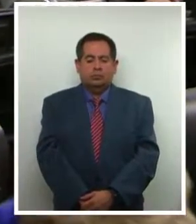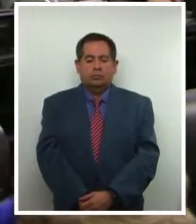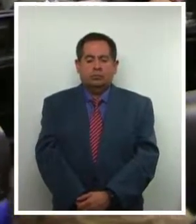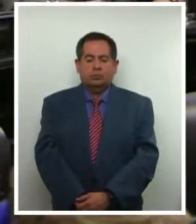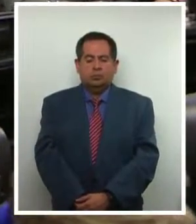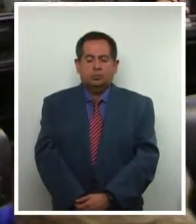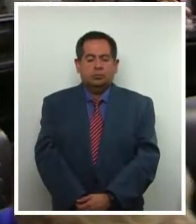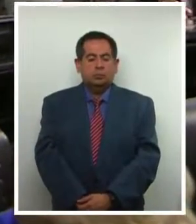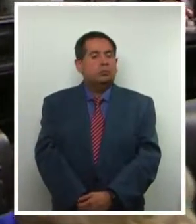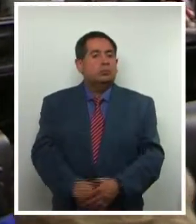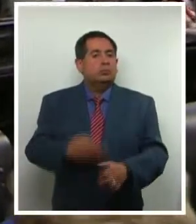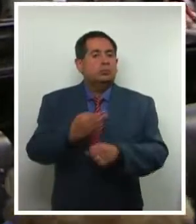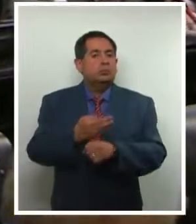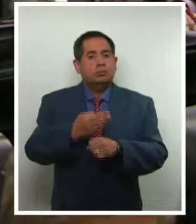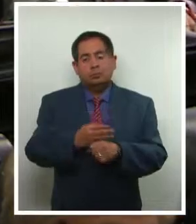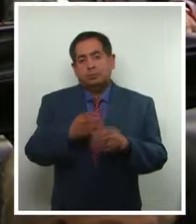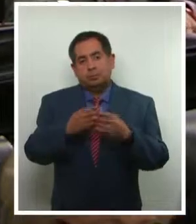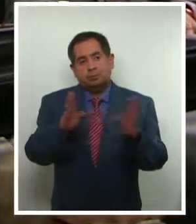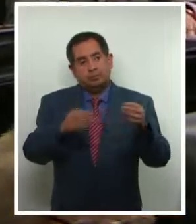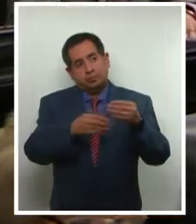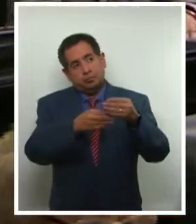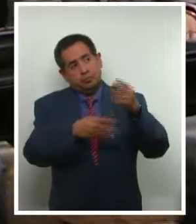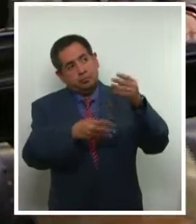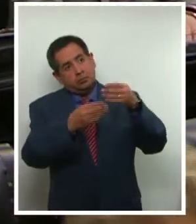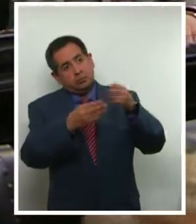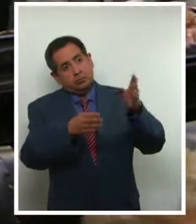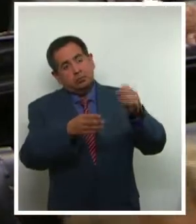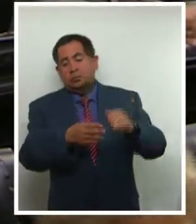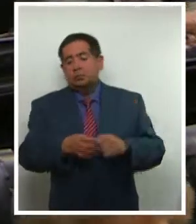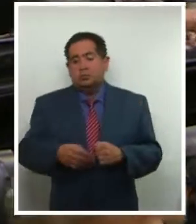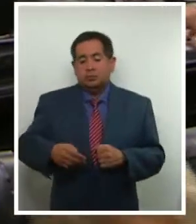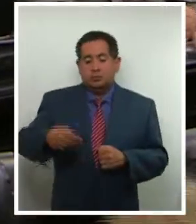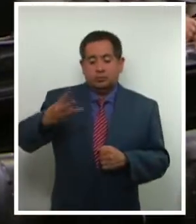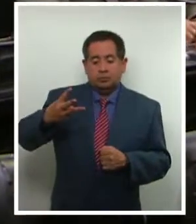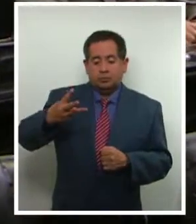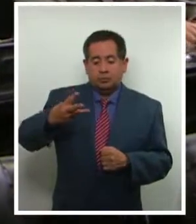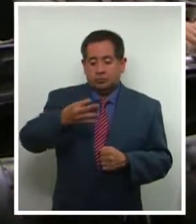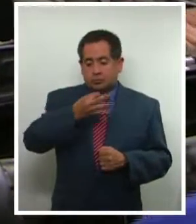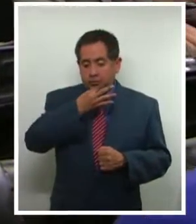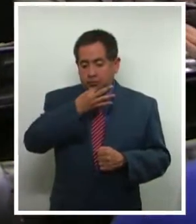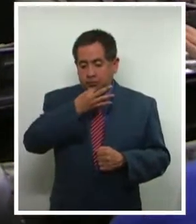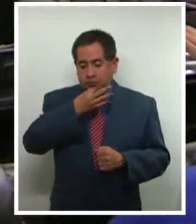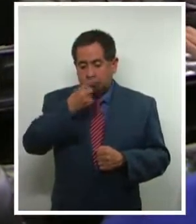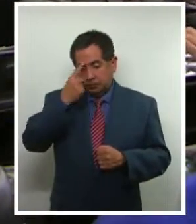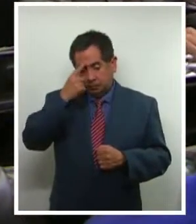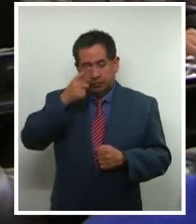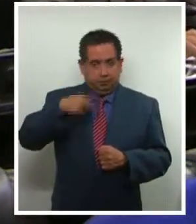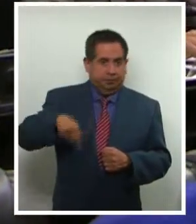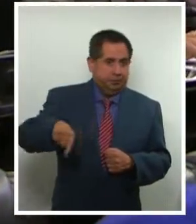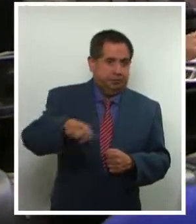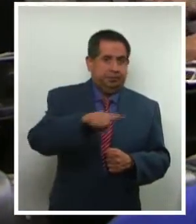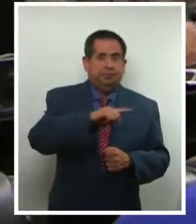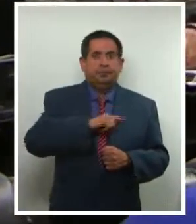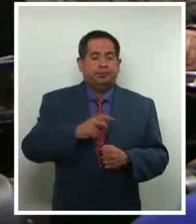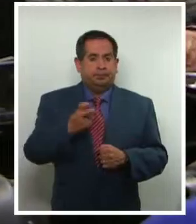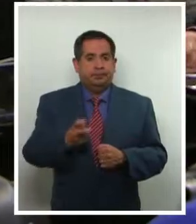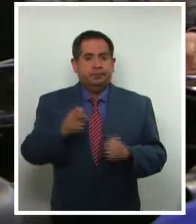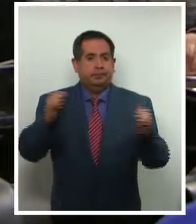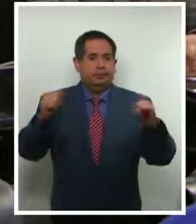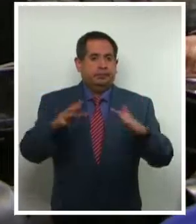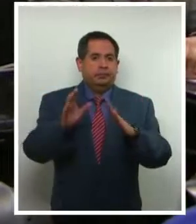Bueno, pues en este momento se abre este tablero electrónico hasta por 3 minutos para que los legisladores de esta